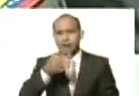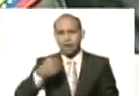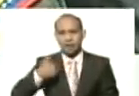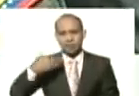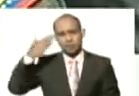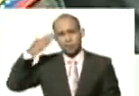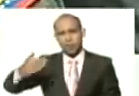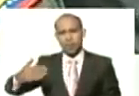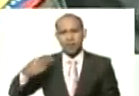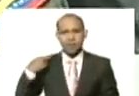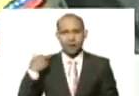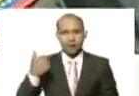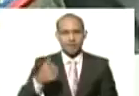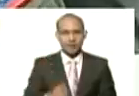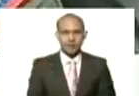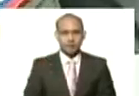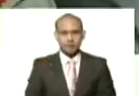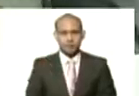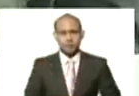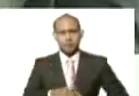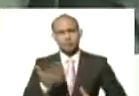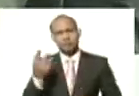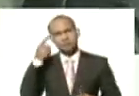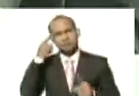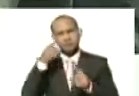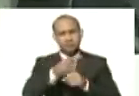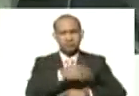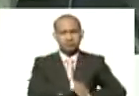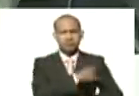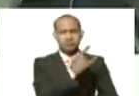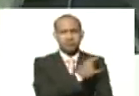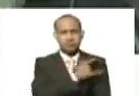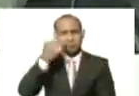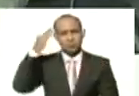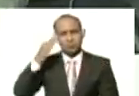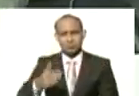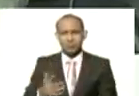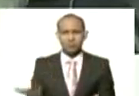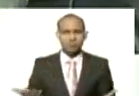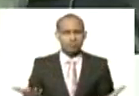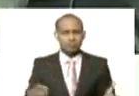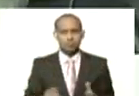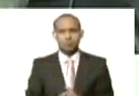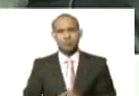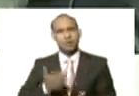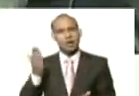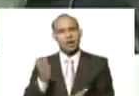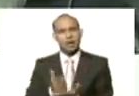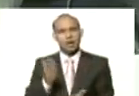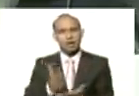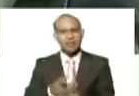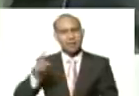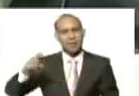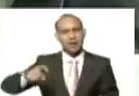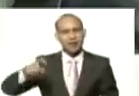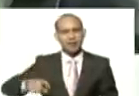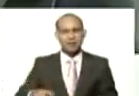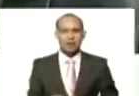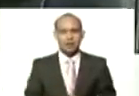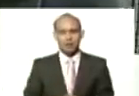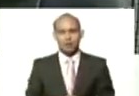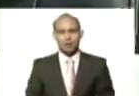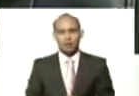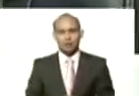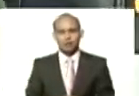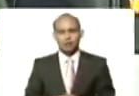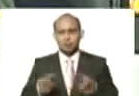jefe. Para la Universidad Militar, que es luces de la Fuerza Armada, siempre es necesario